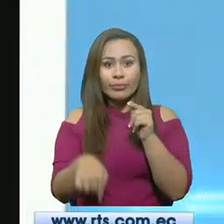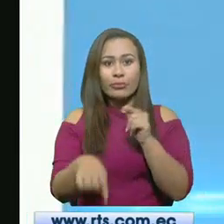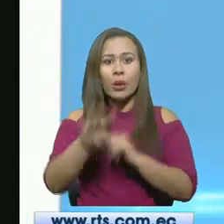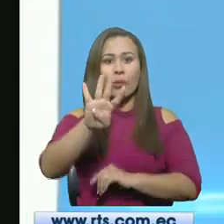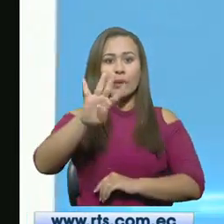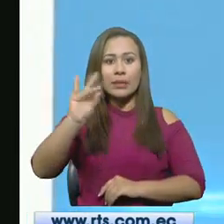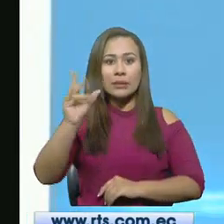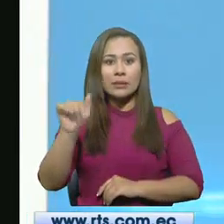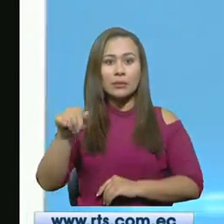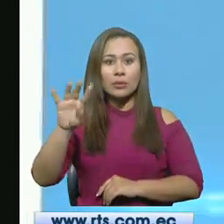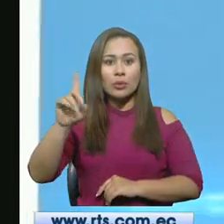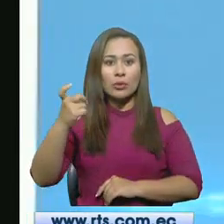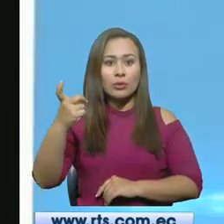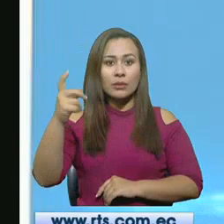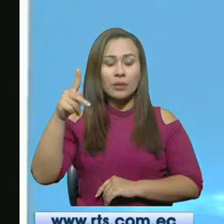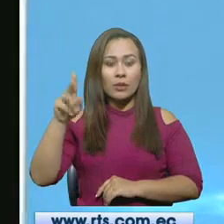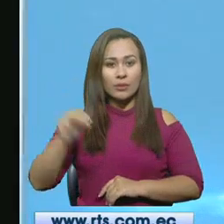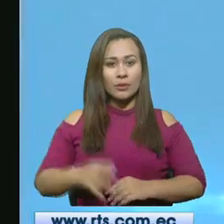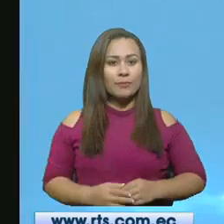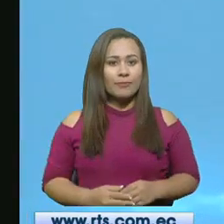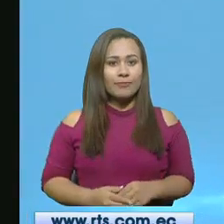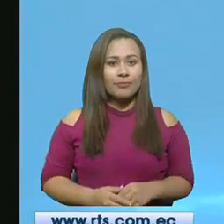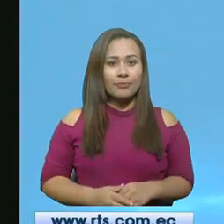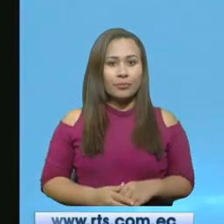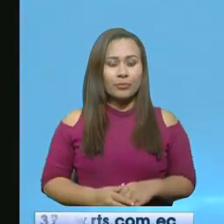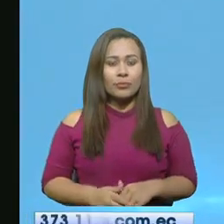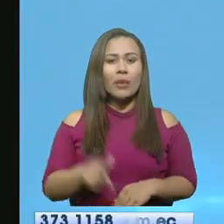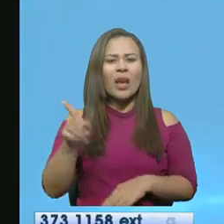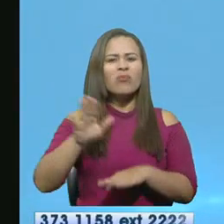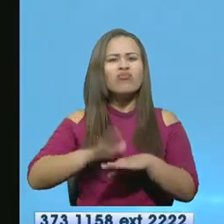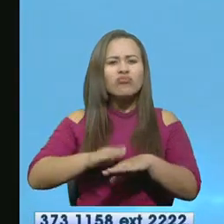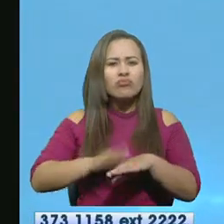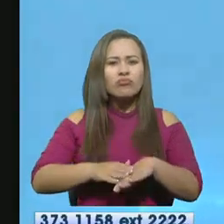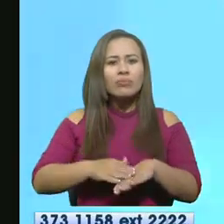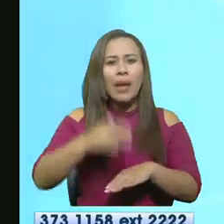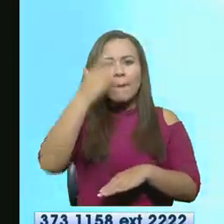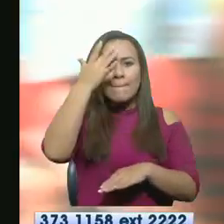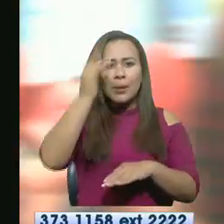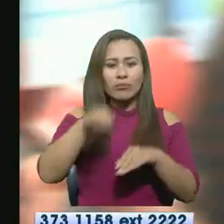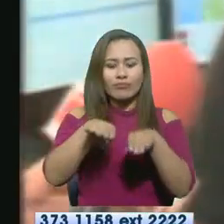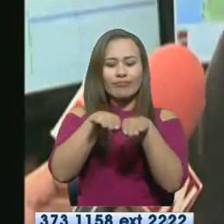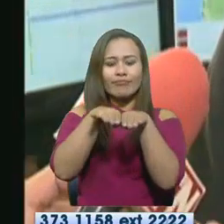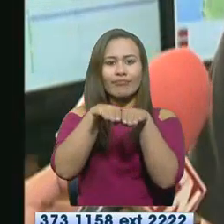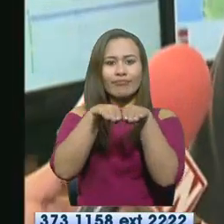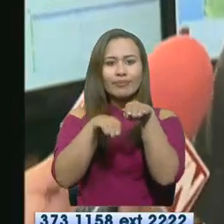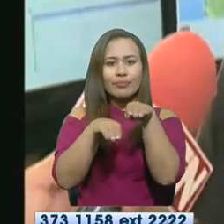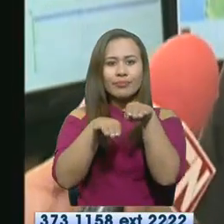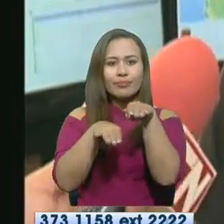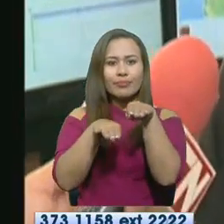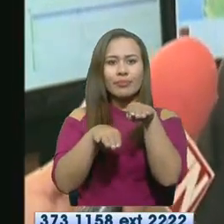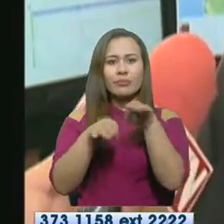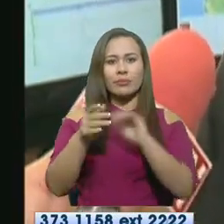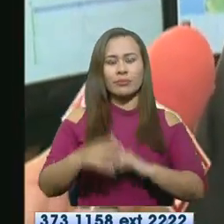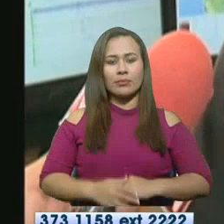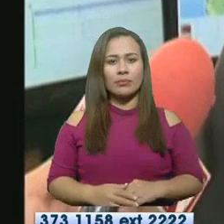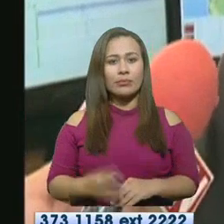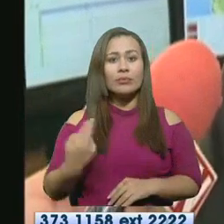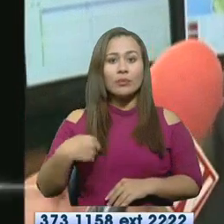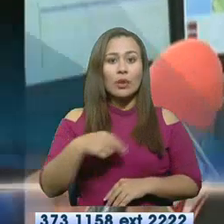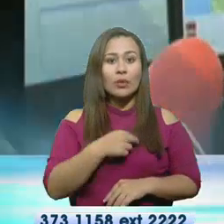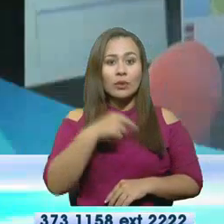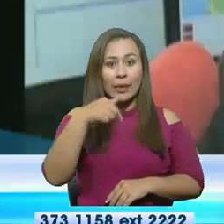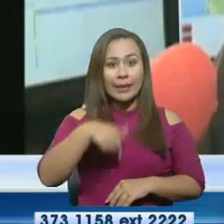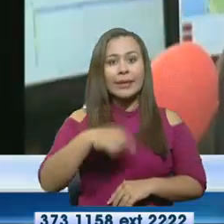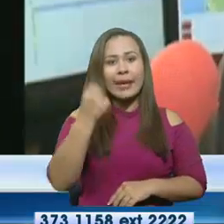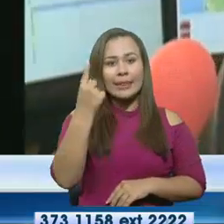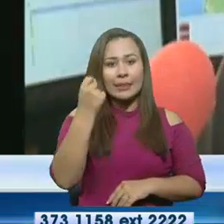47.11 kilómetros. El evento es producto de la subducción. Nosotros tenemos que estar